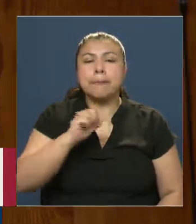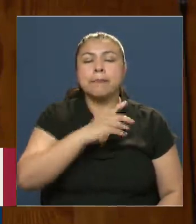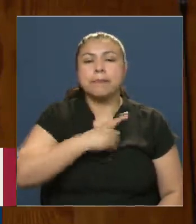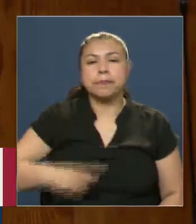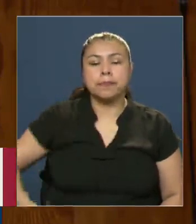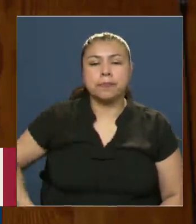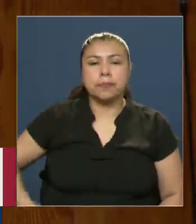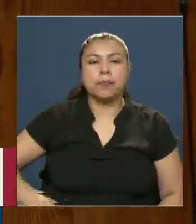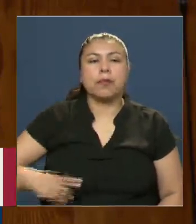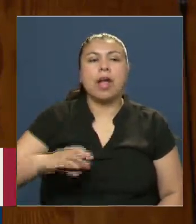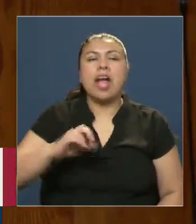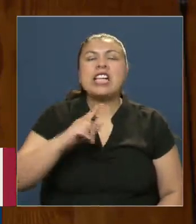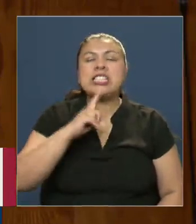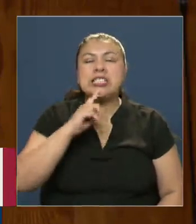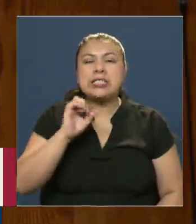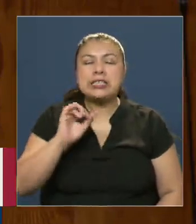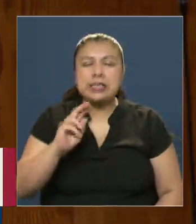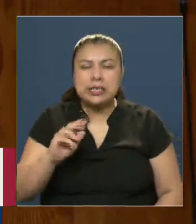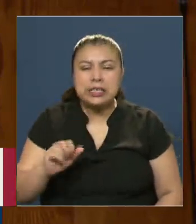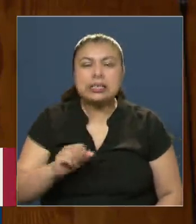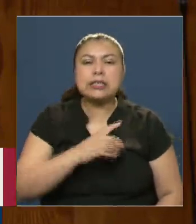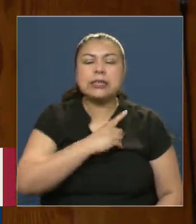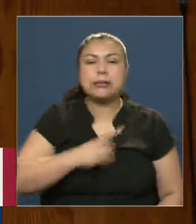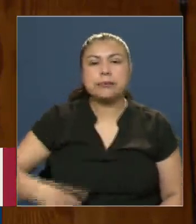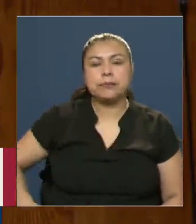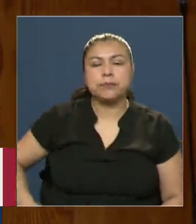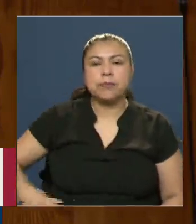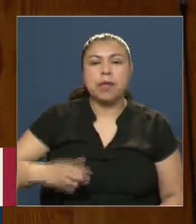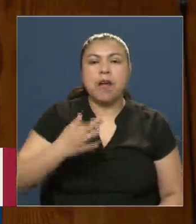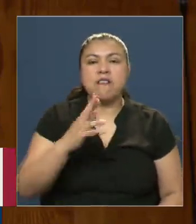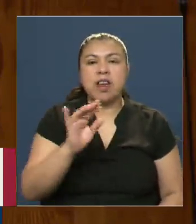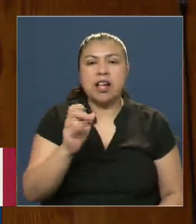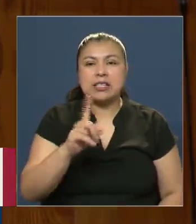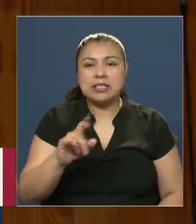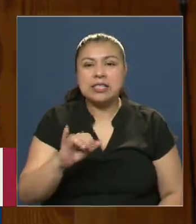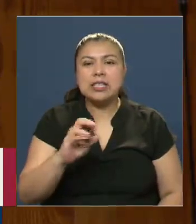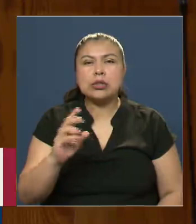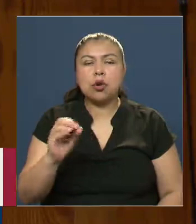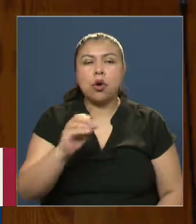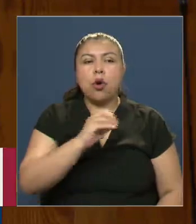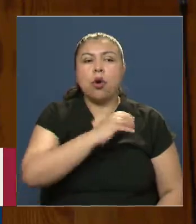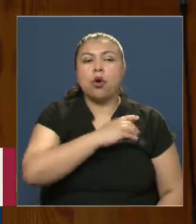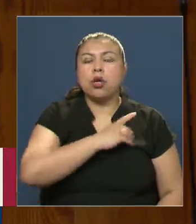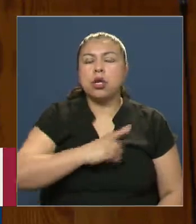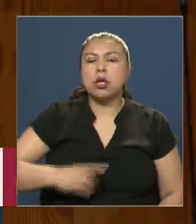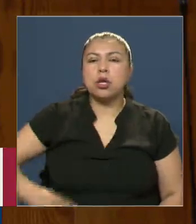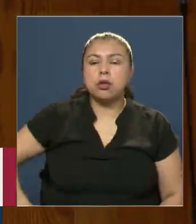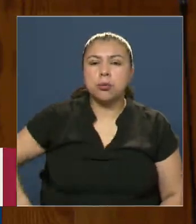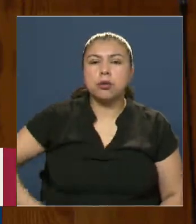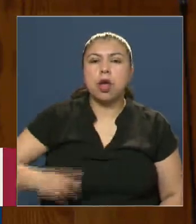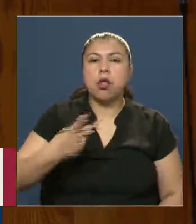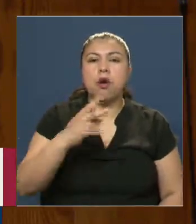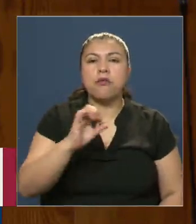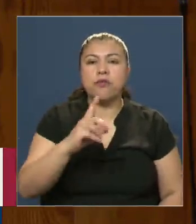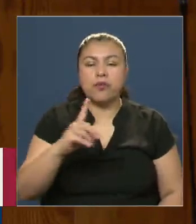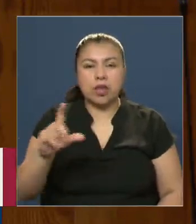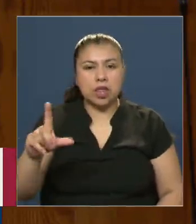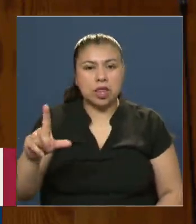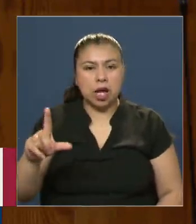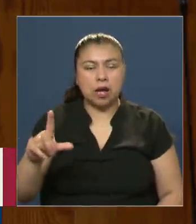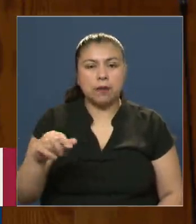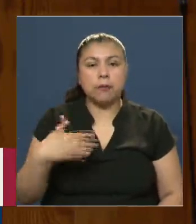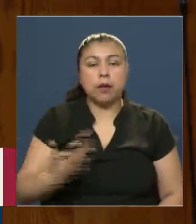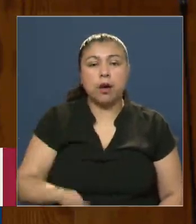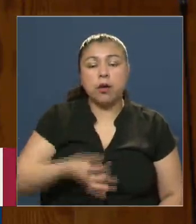Blado, Moreira, don Cristian, Naranjo, don Jaime, Undurraga, don Francisco y Vidal, don Pablo. Por último, me permito